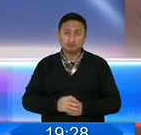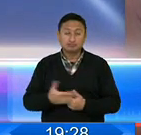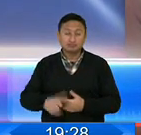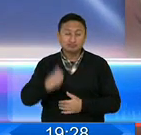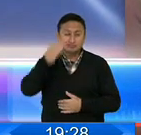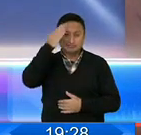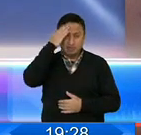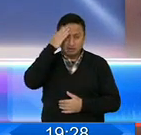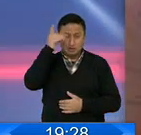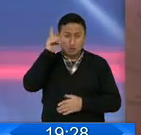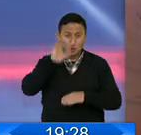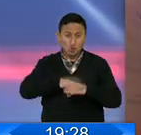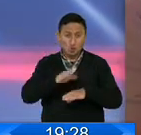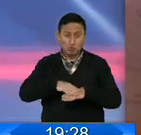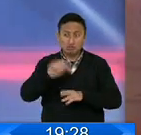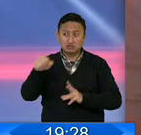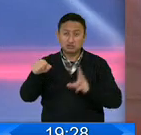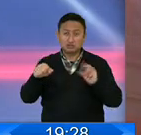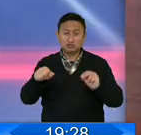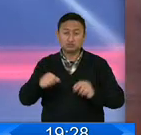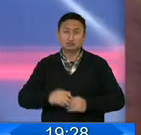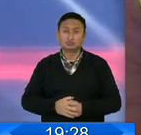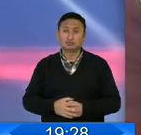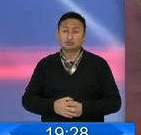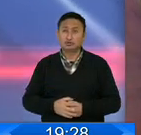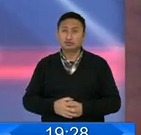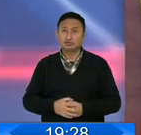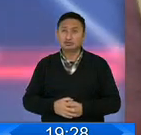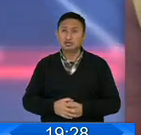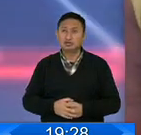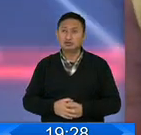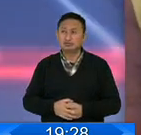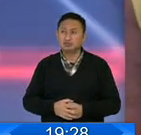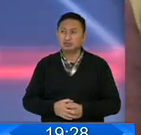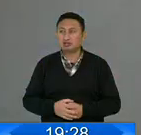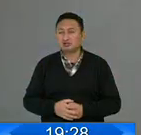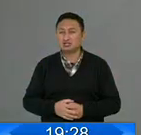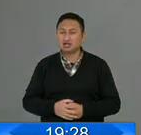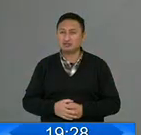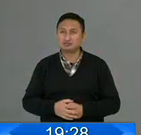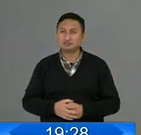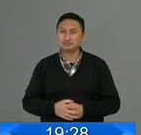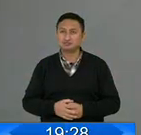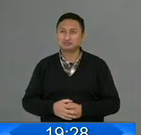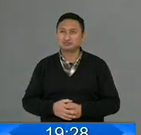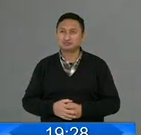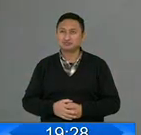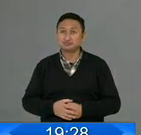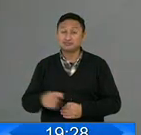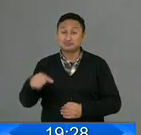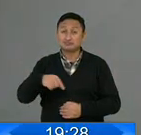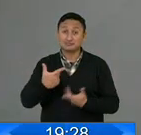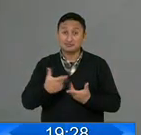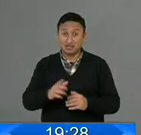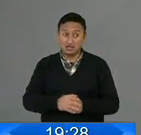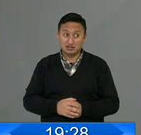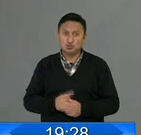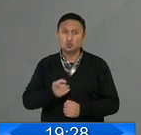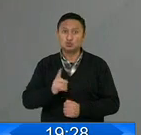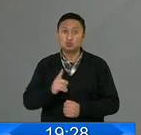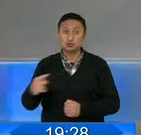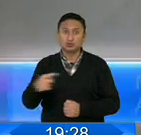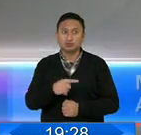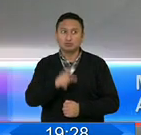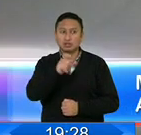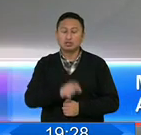si existió culpabilidad por parte del conductor del tipo bus. Pero no todos los accidentes terminan en tragedia. Hay quienes se